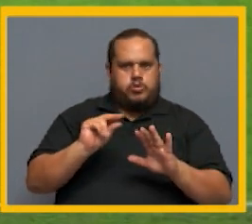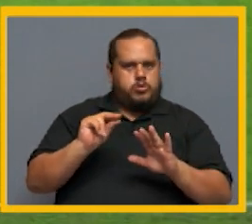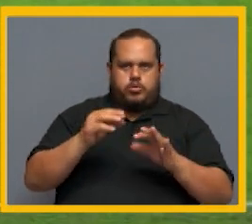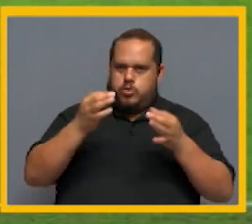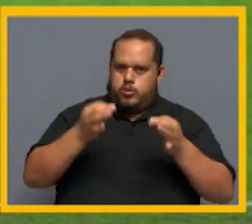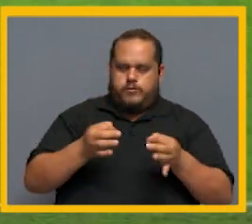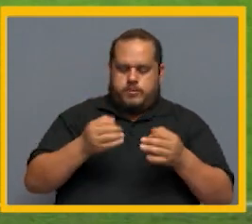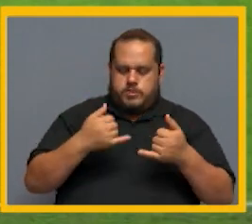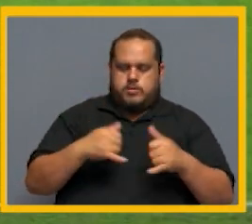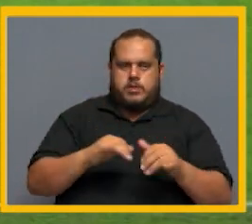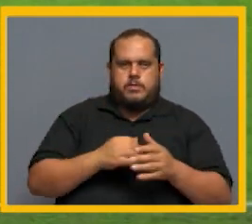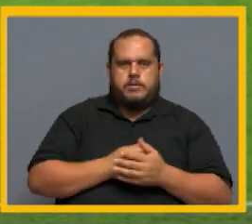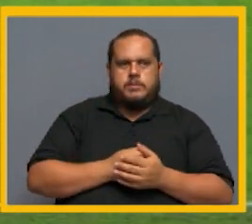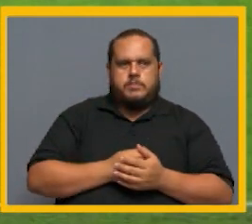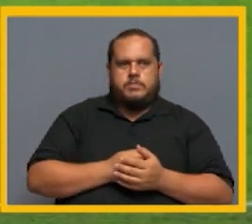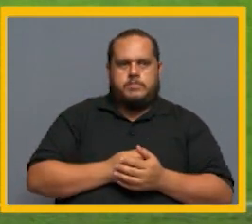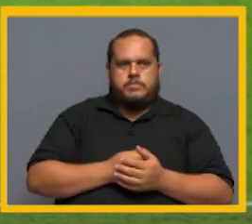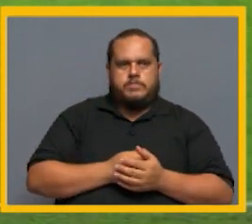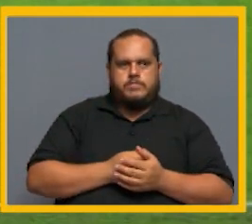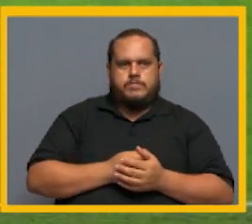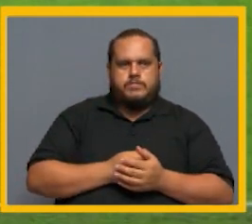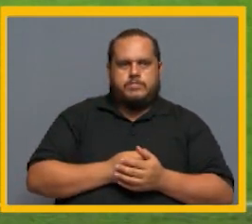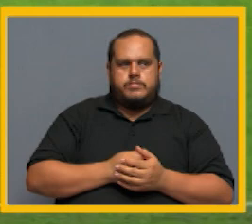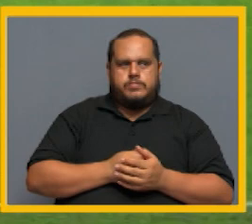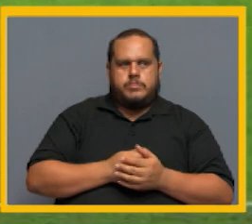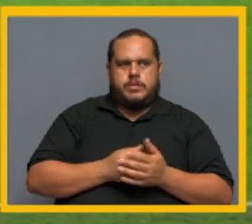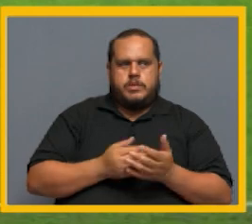Sí. Ok.